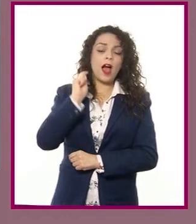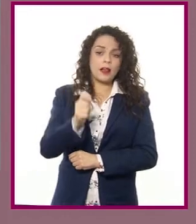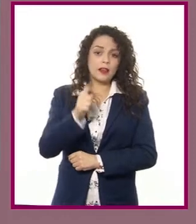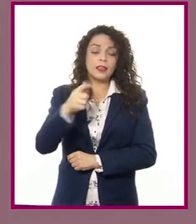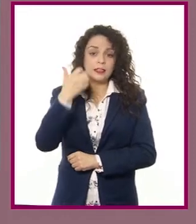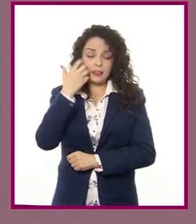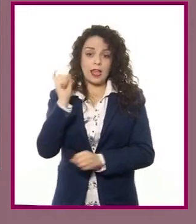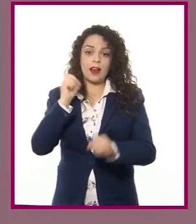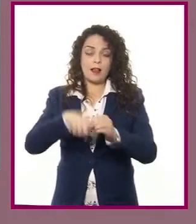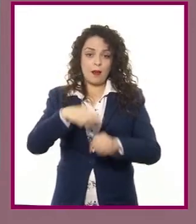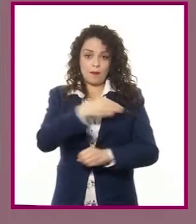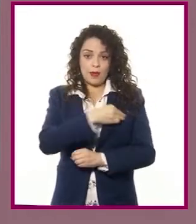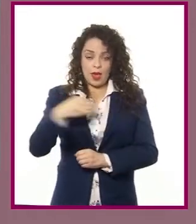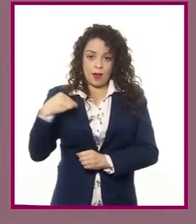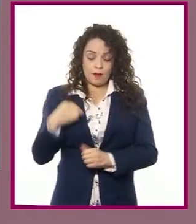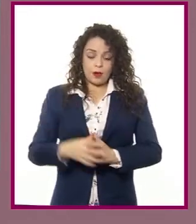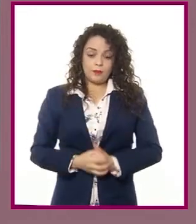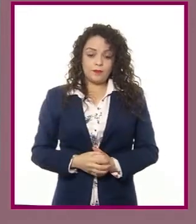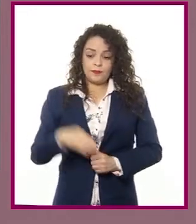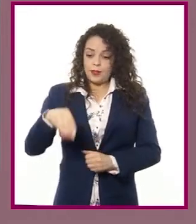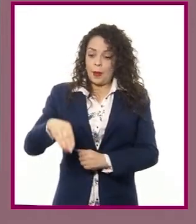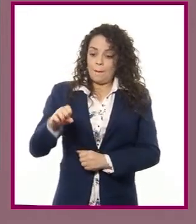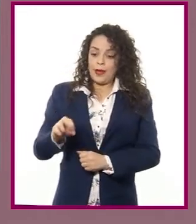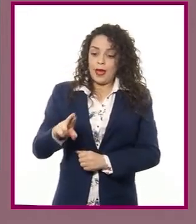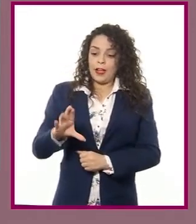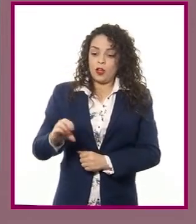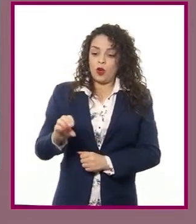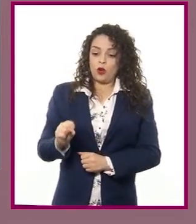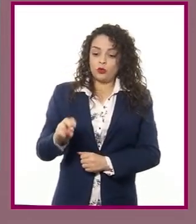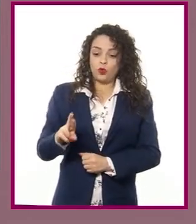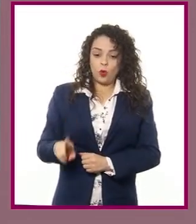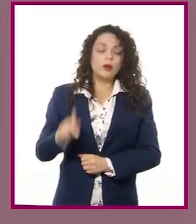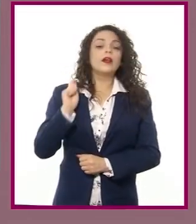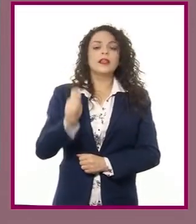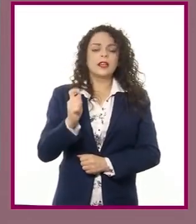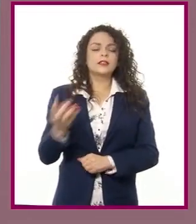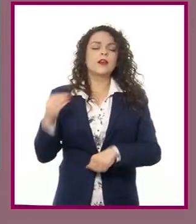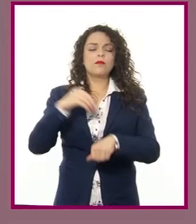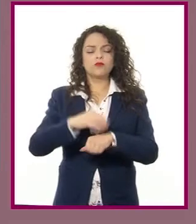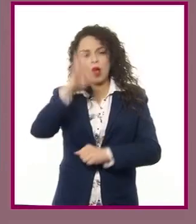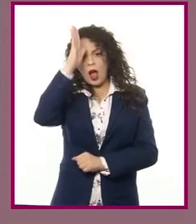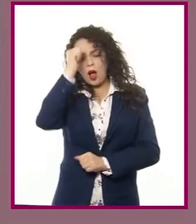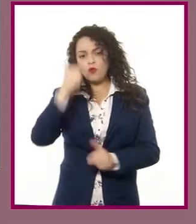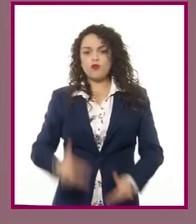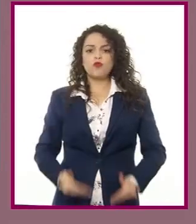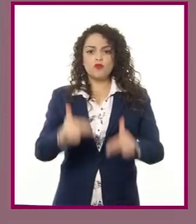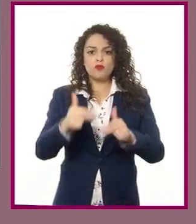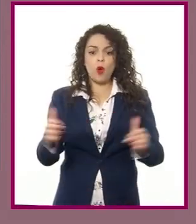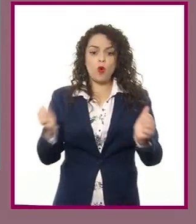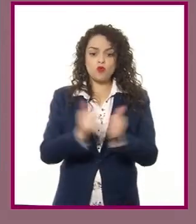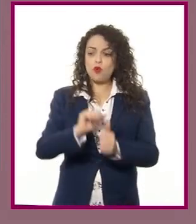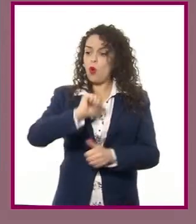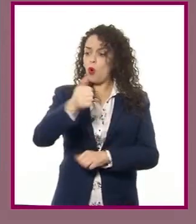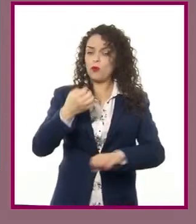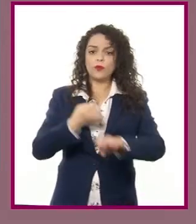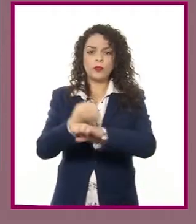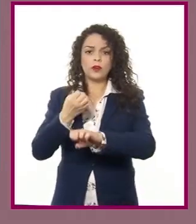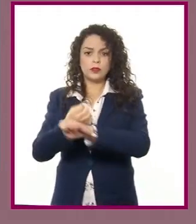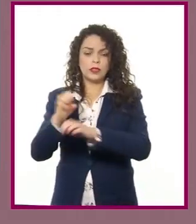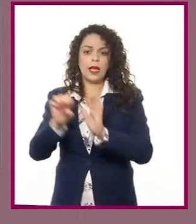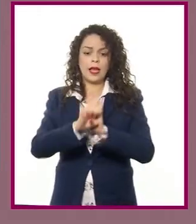de este tratado. El Mercosur también estableció acuerdos comerciales con estados asociados